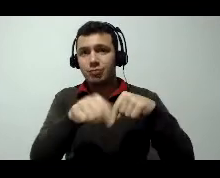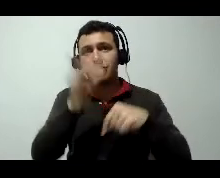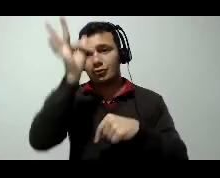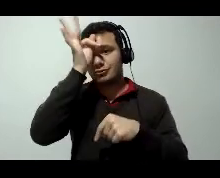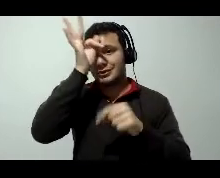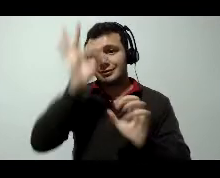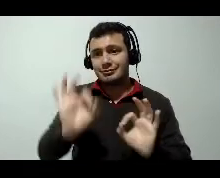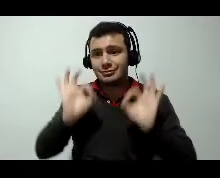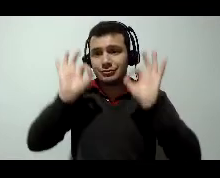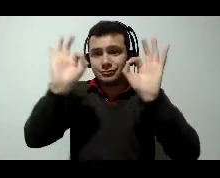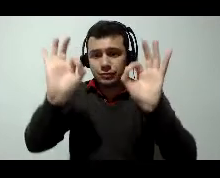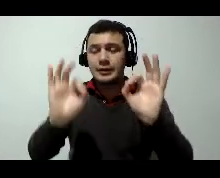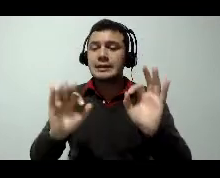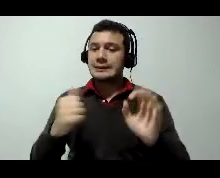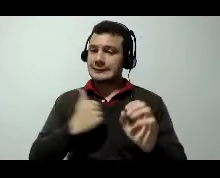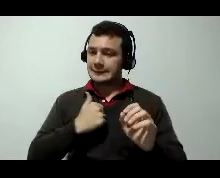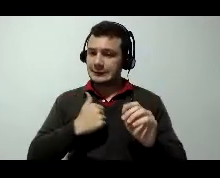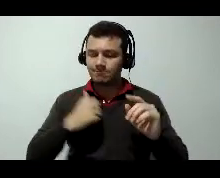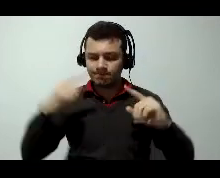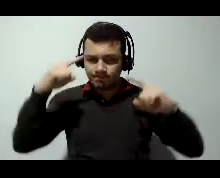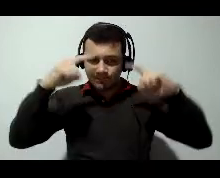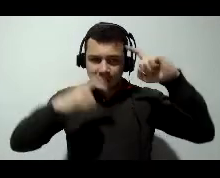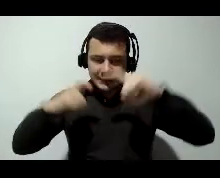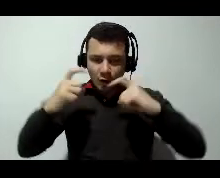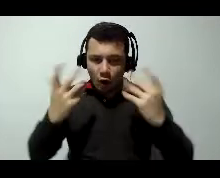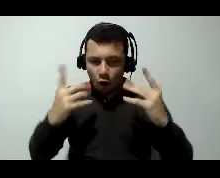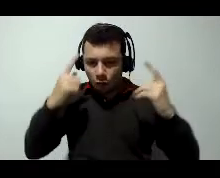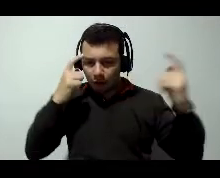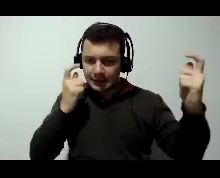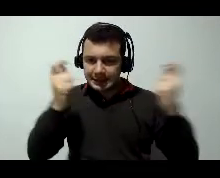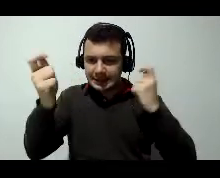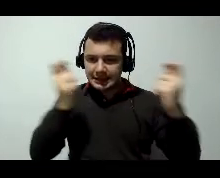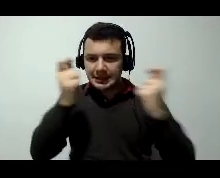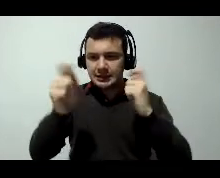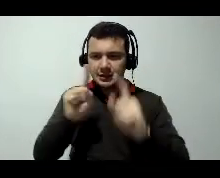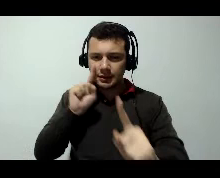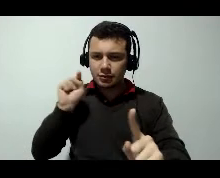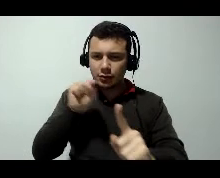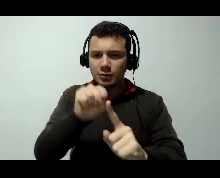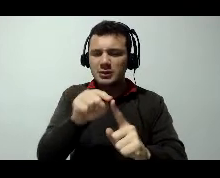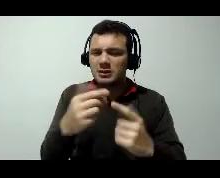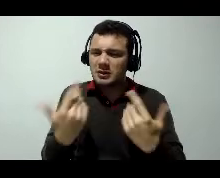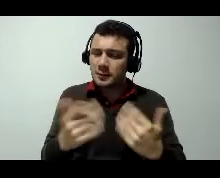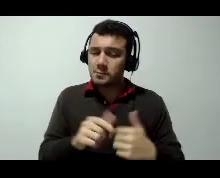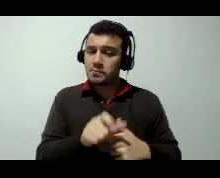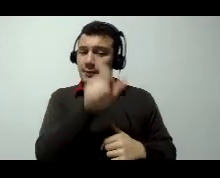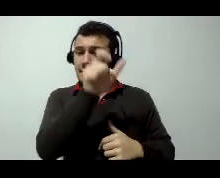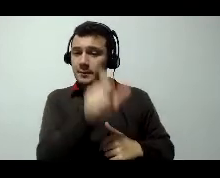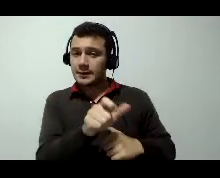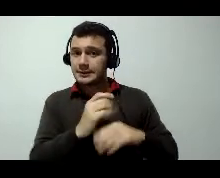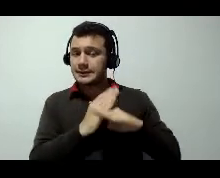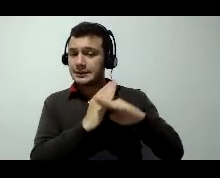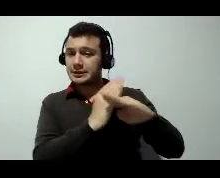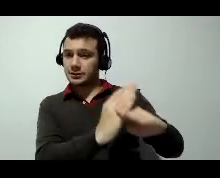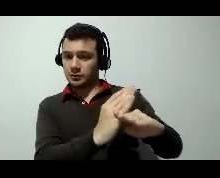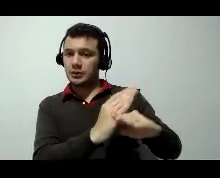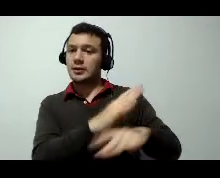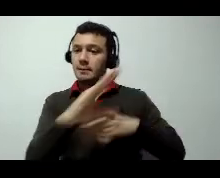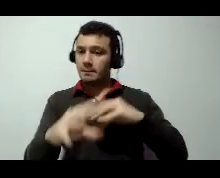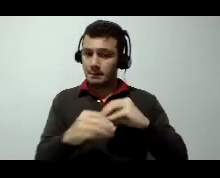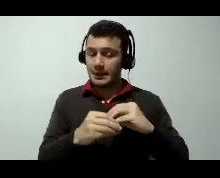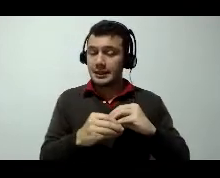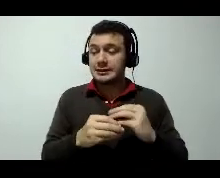estrategias, siempre y cuando preservando la seguridad del paciente y la seguridad de los trabajadores, y